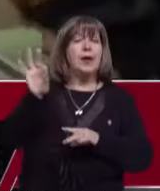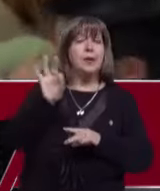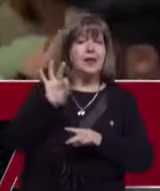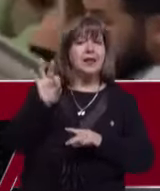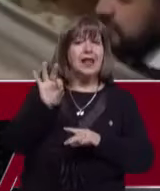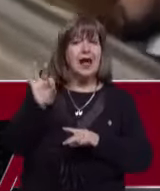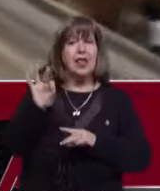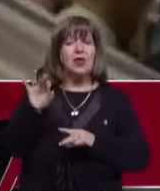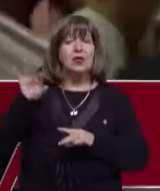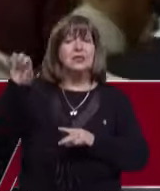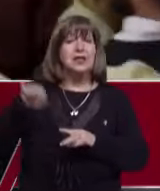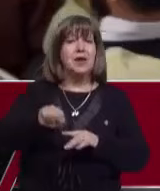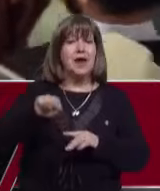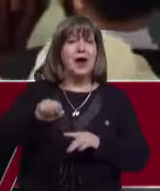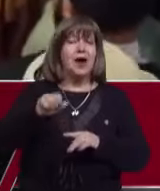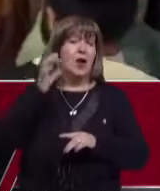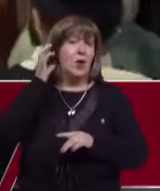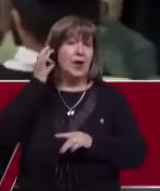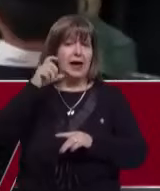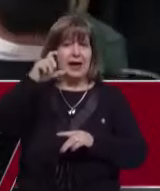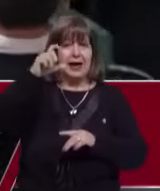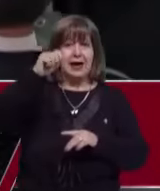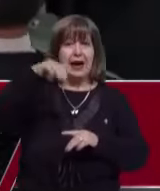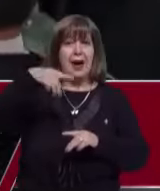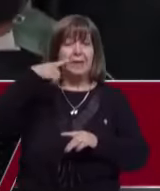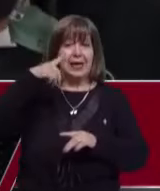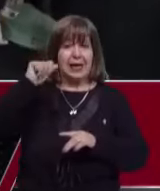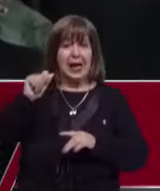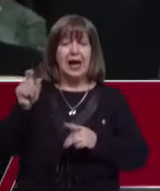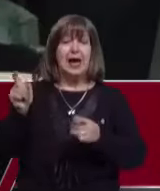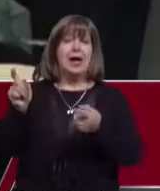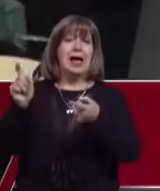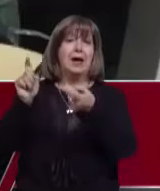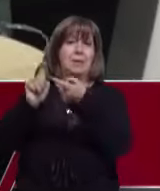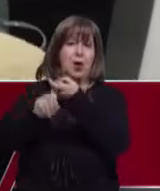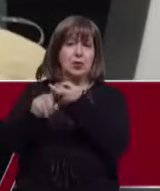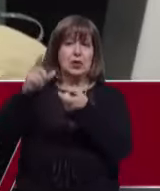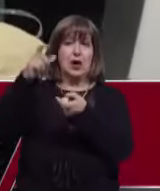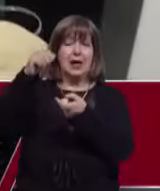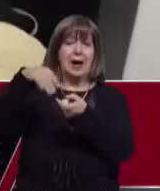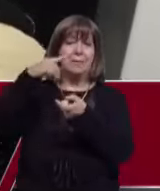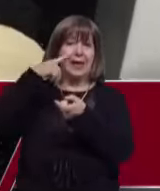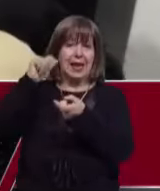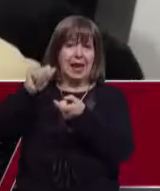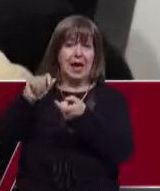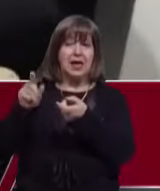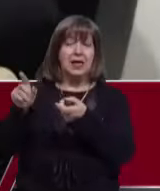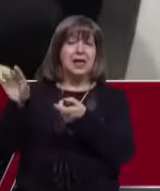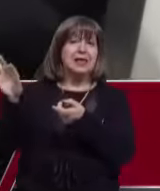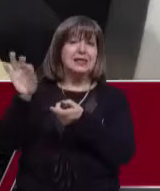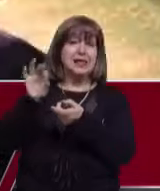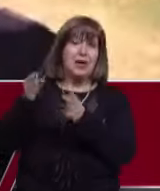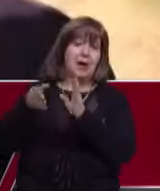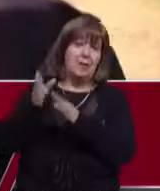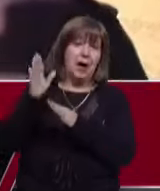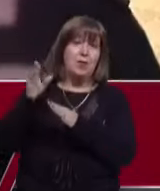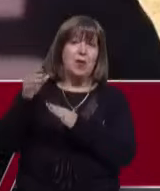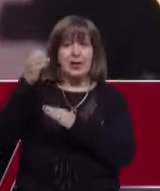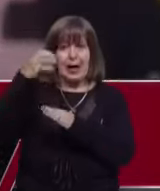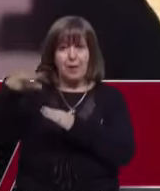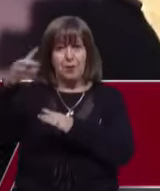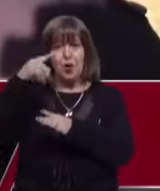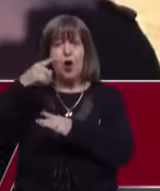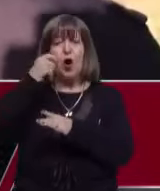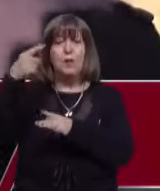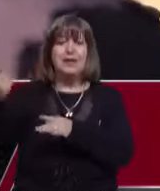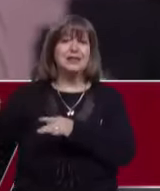quien lleva a Camila al campo es el marido de Camila No había un invitado No había otro más pero la lleva al campo y él se vuelve